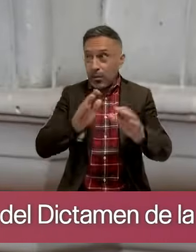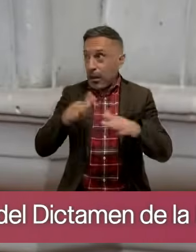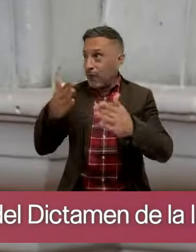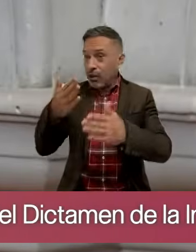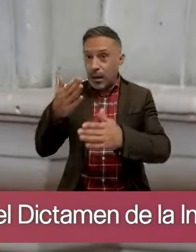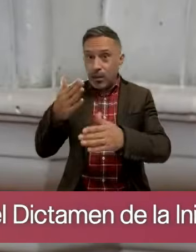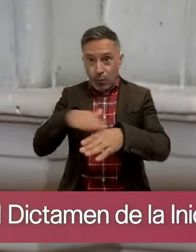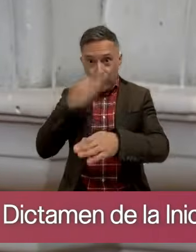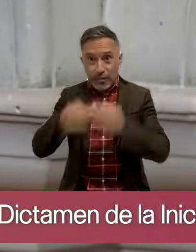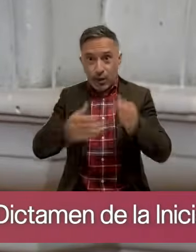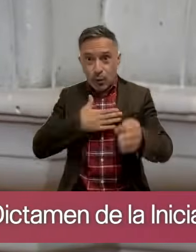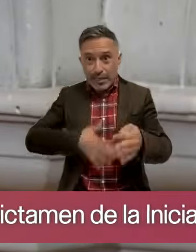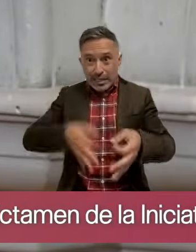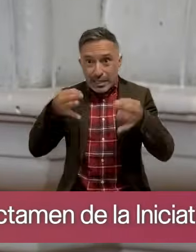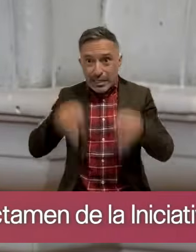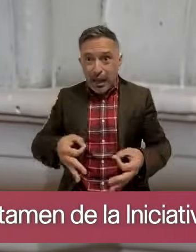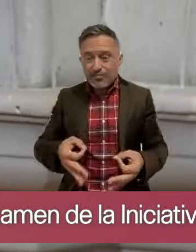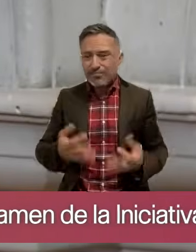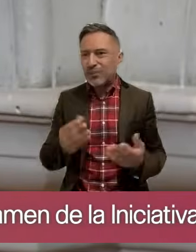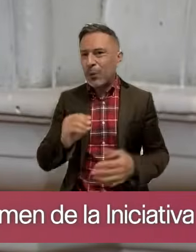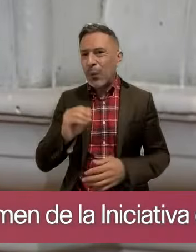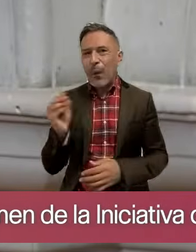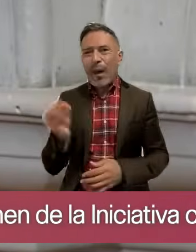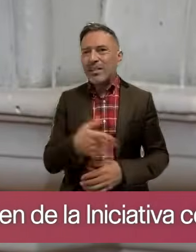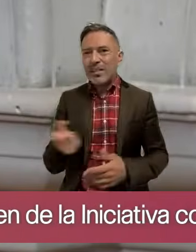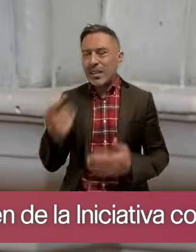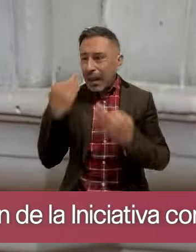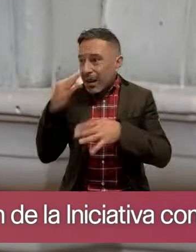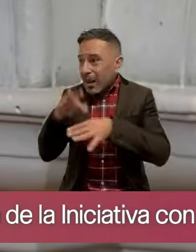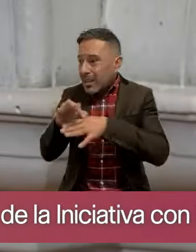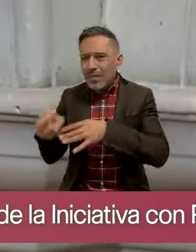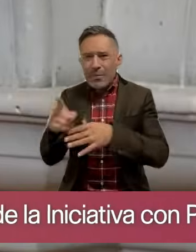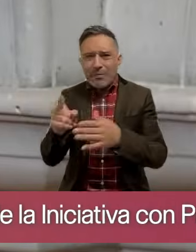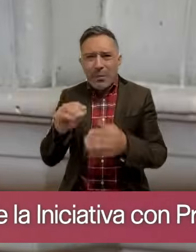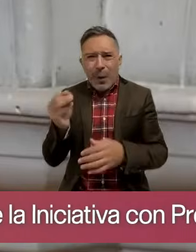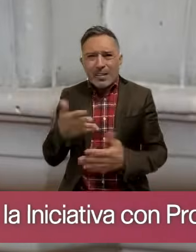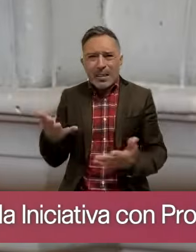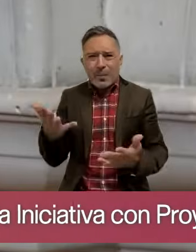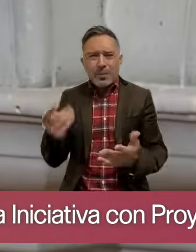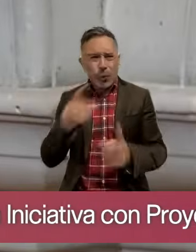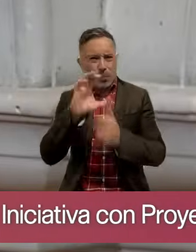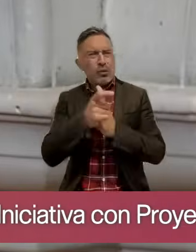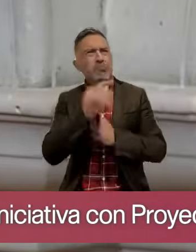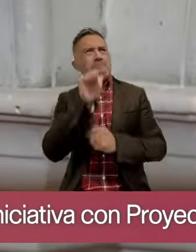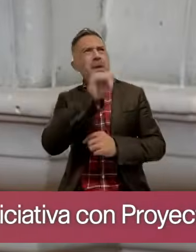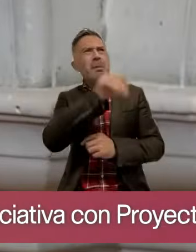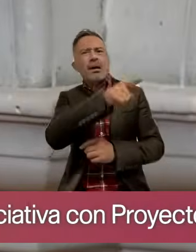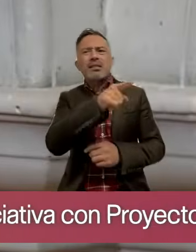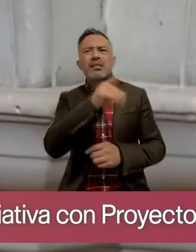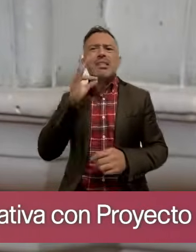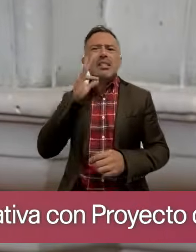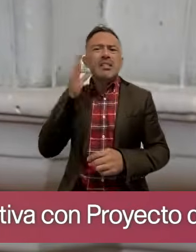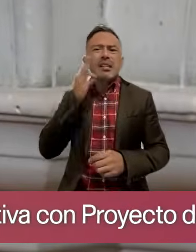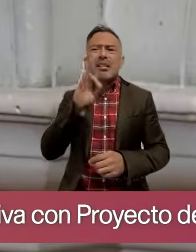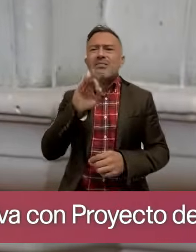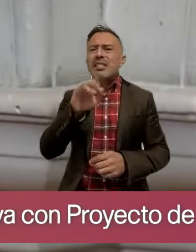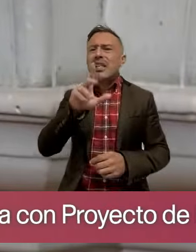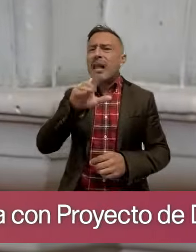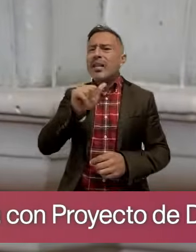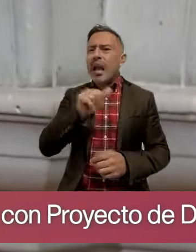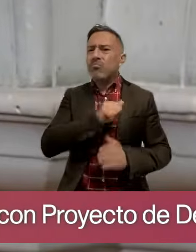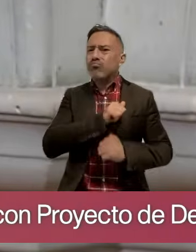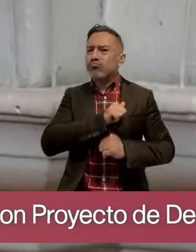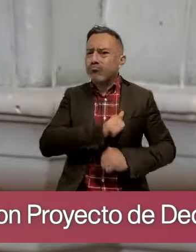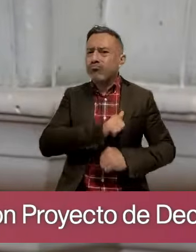la realidad. En comisiones preguntamos en dónde está la Fiscalía que se encarga y que es la encargada de promover